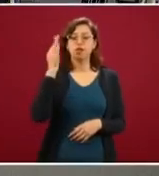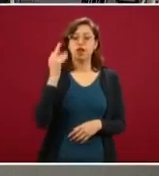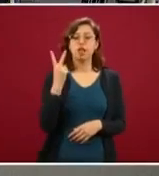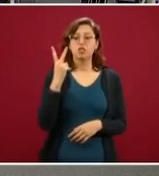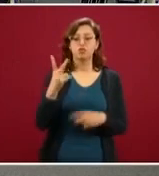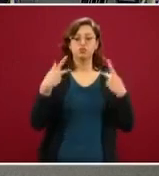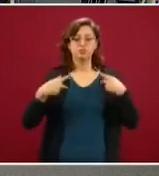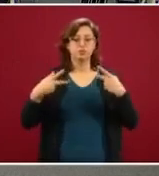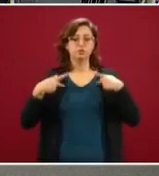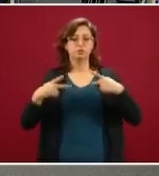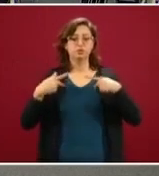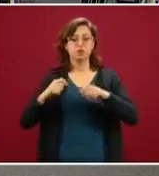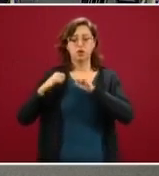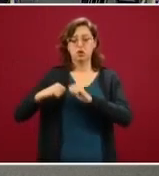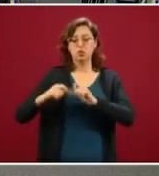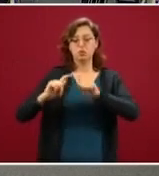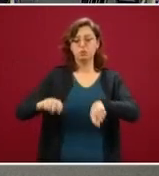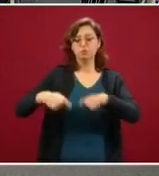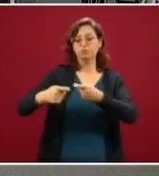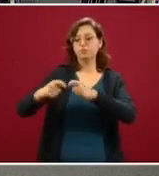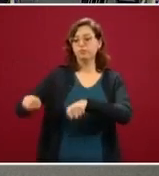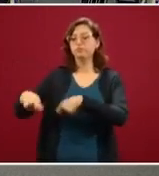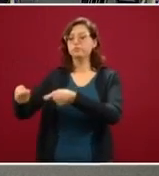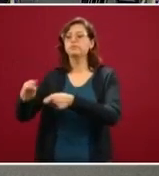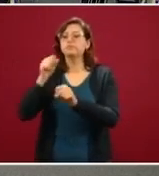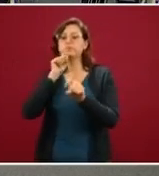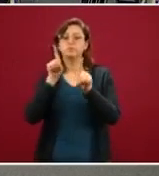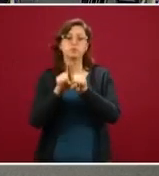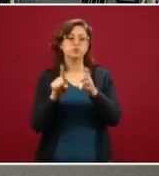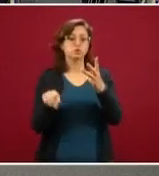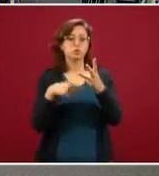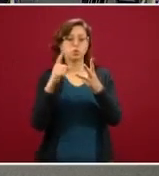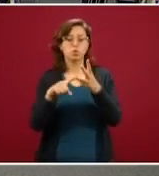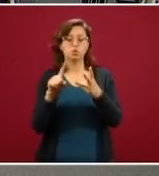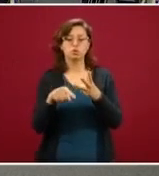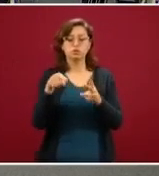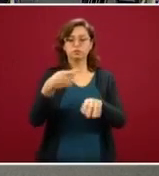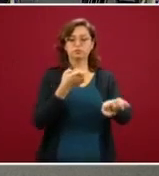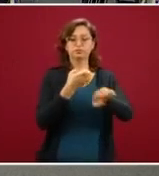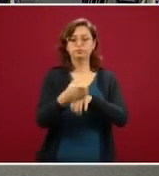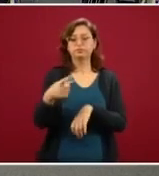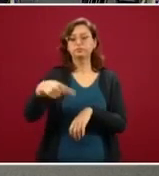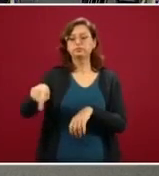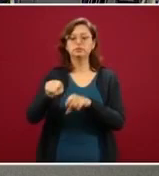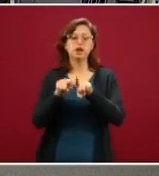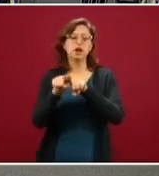2 personas y una a nivel local. Son los hermanos Higuera,